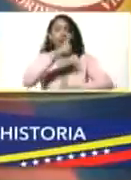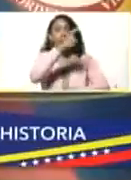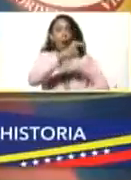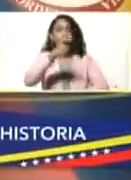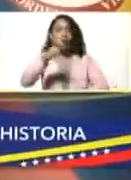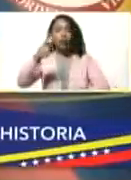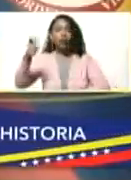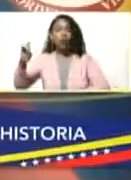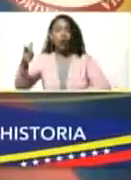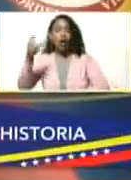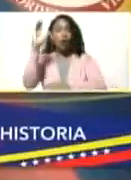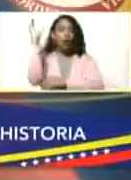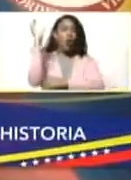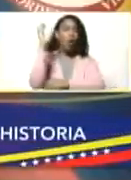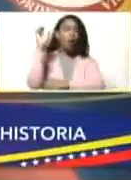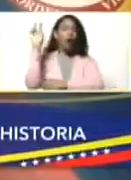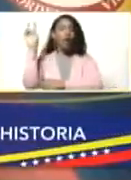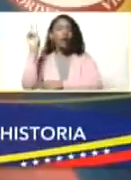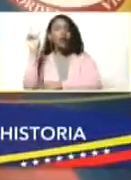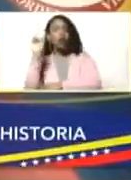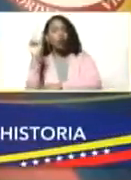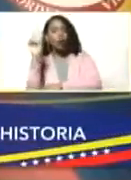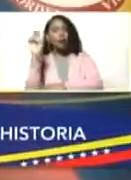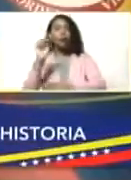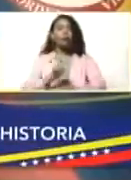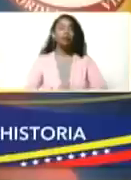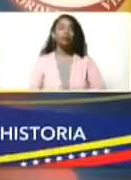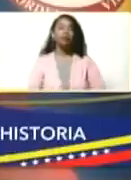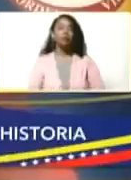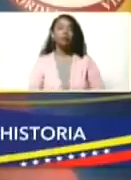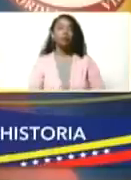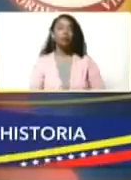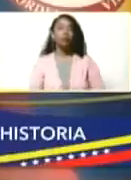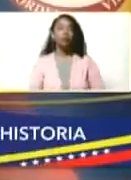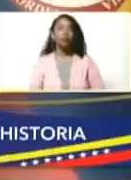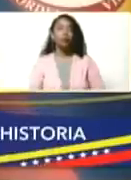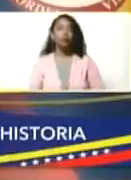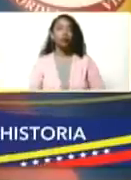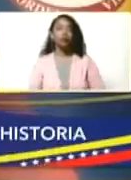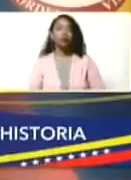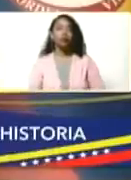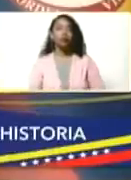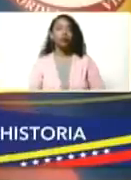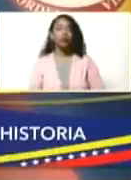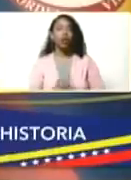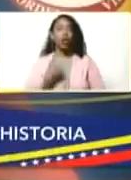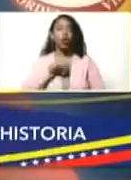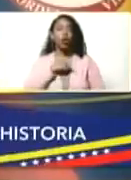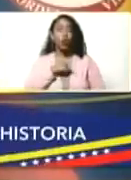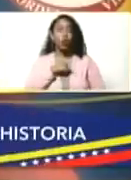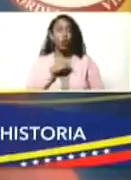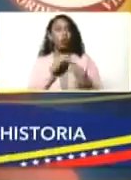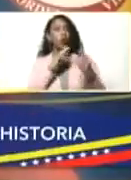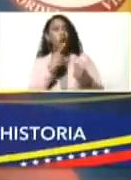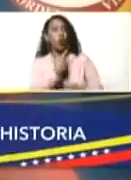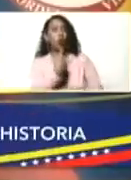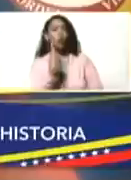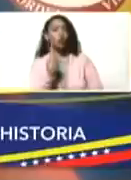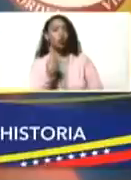común de Colombia, por el bien común de Venezuela. Hemos conversado ampliamente